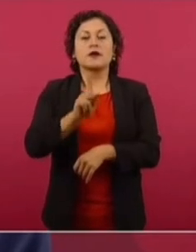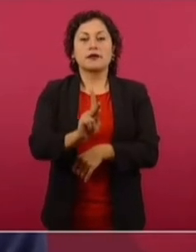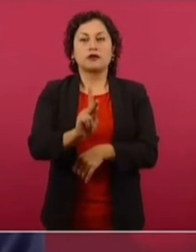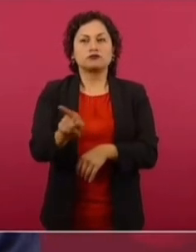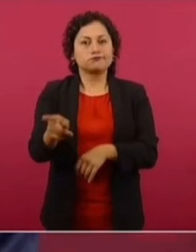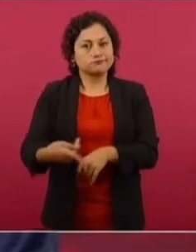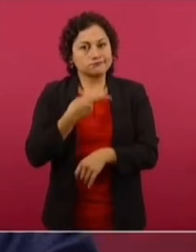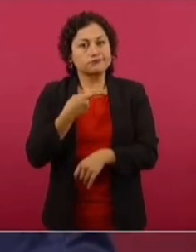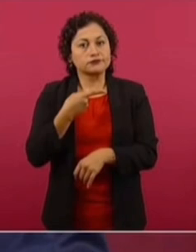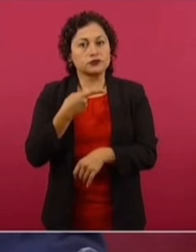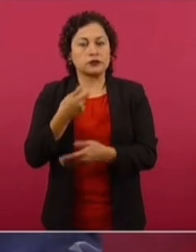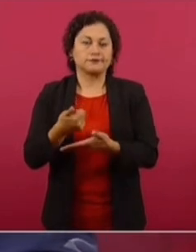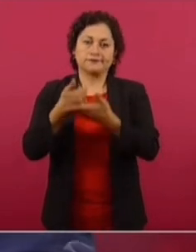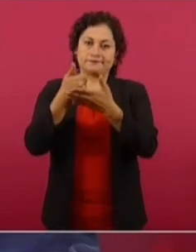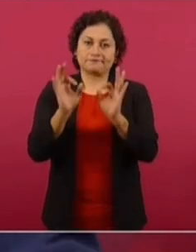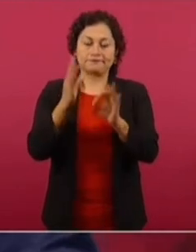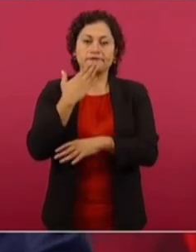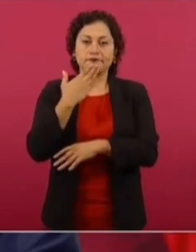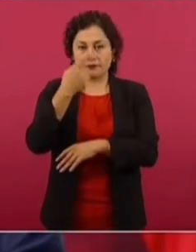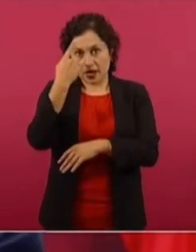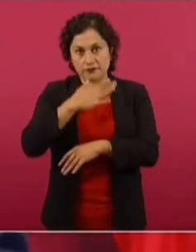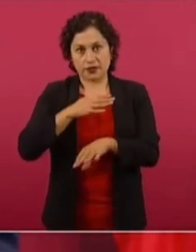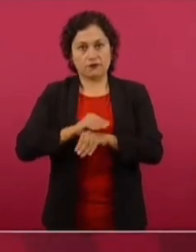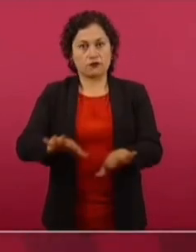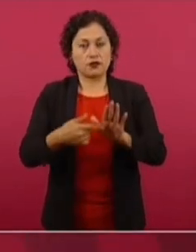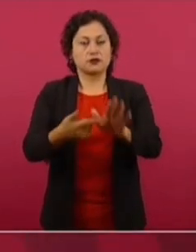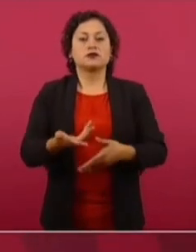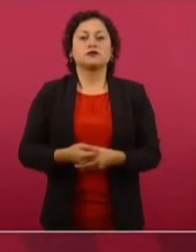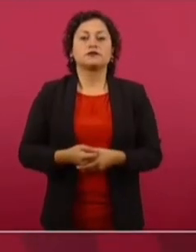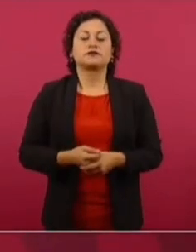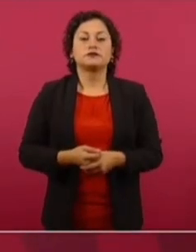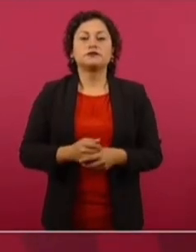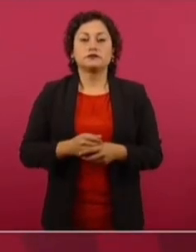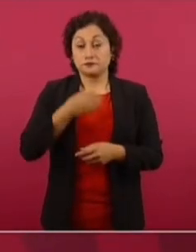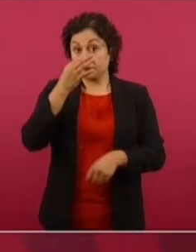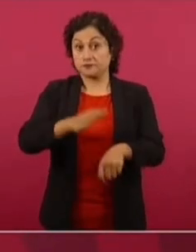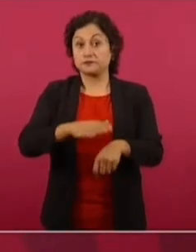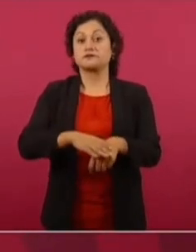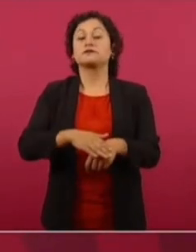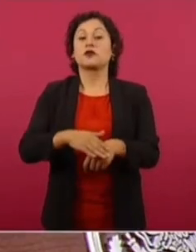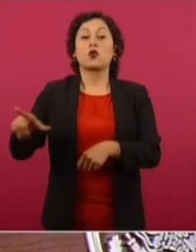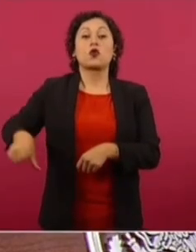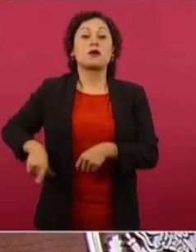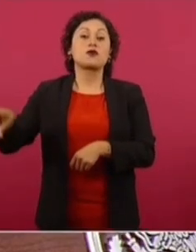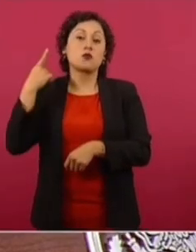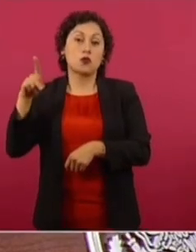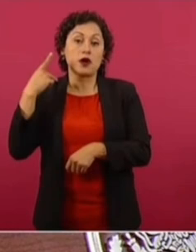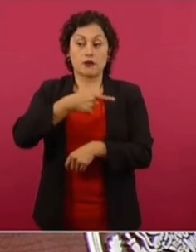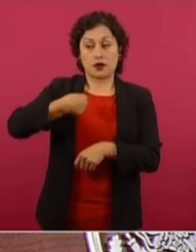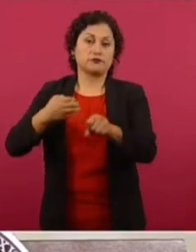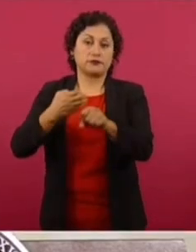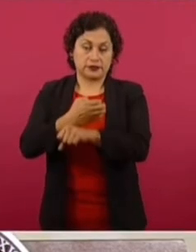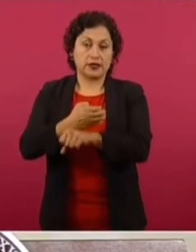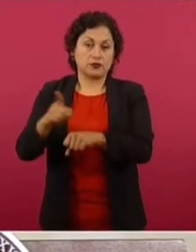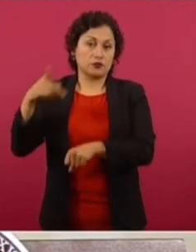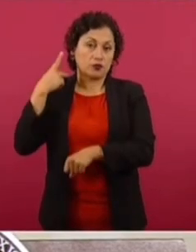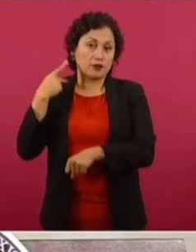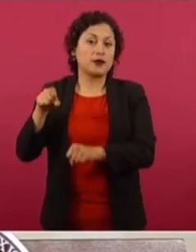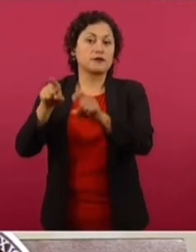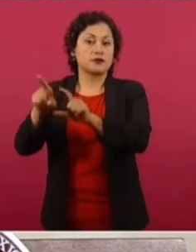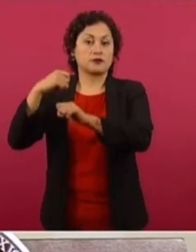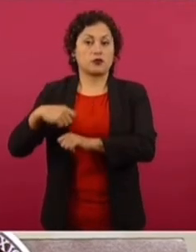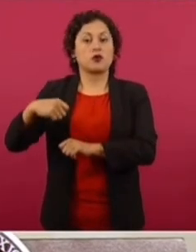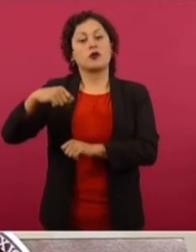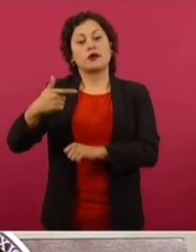preguntas, ya me ayudas a informar que existe coordinación con el gobierno de Puebla y estamos nosotros participando. Este